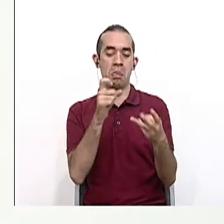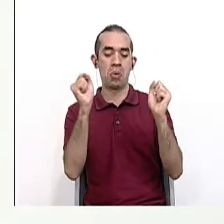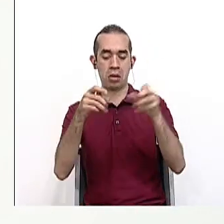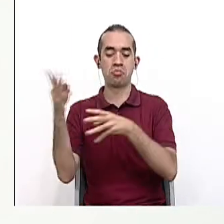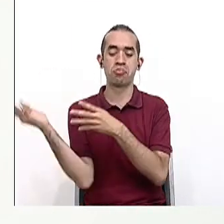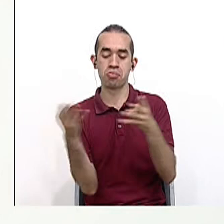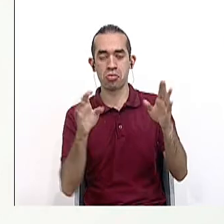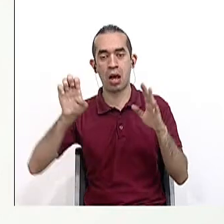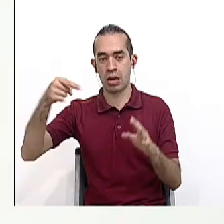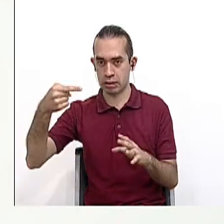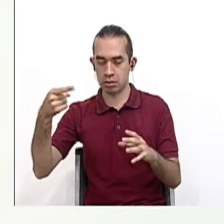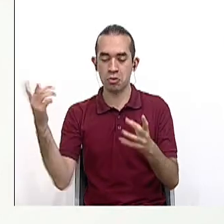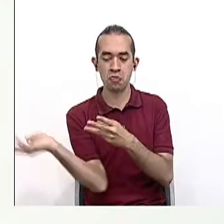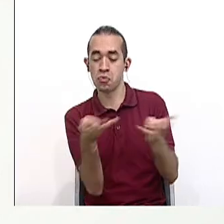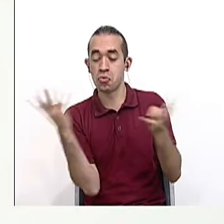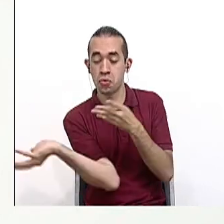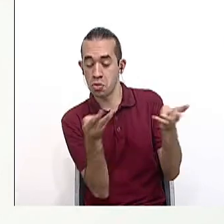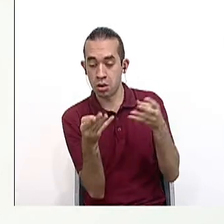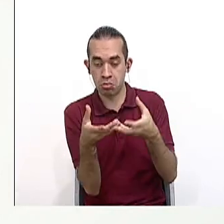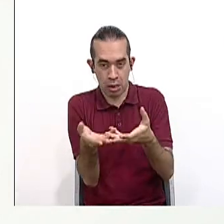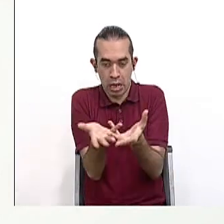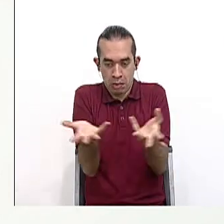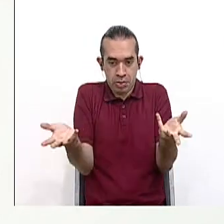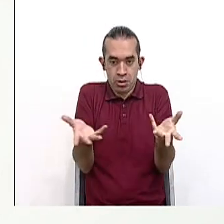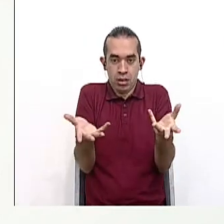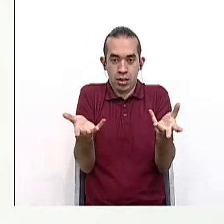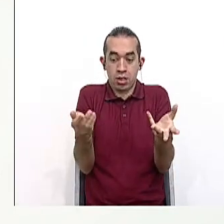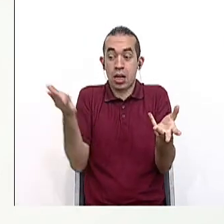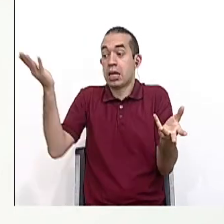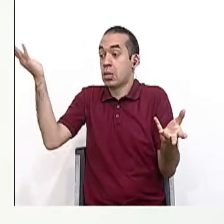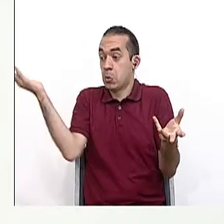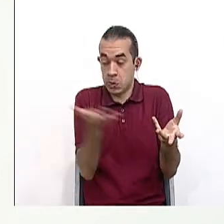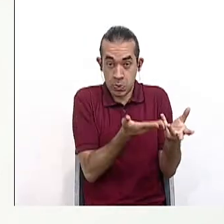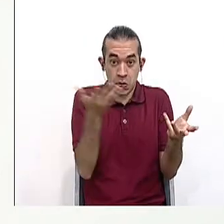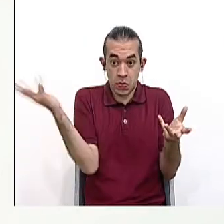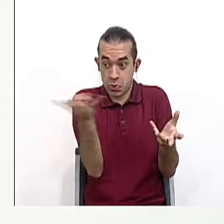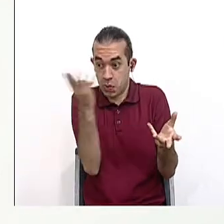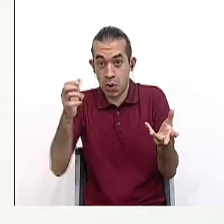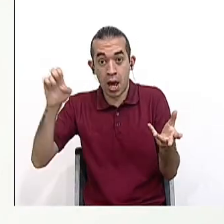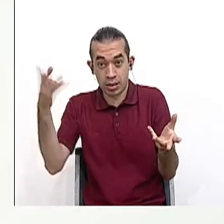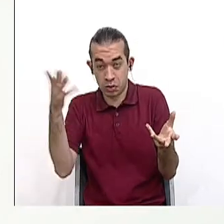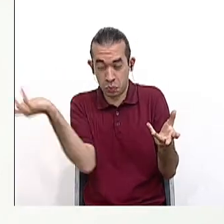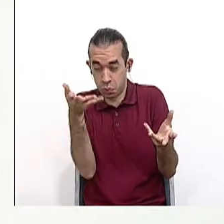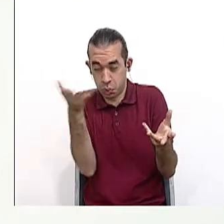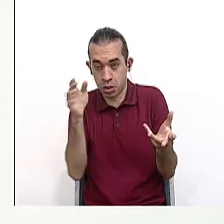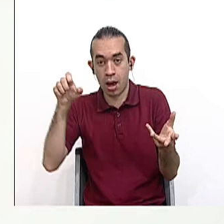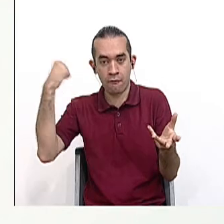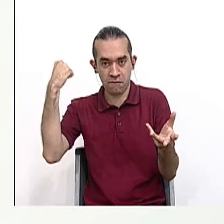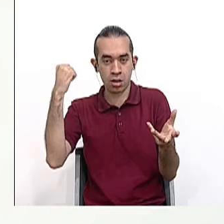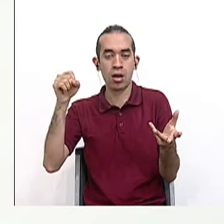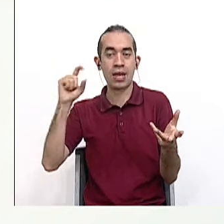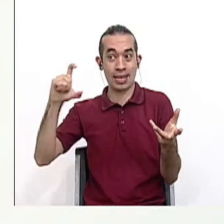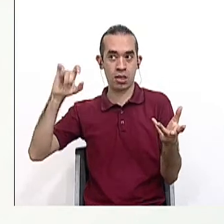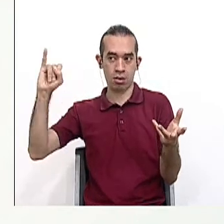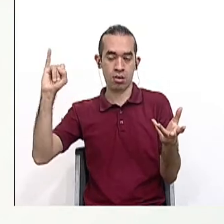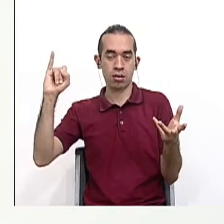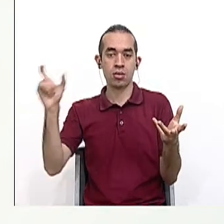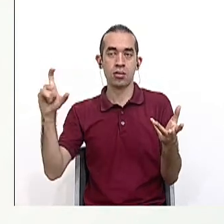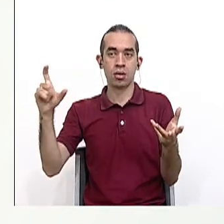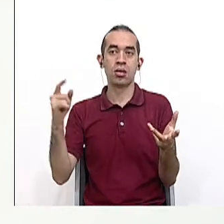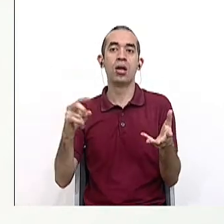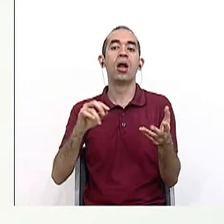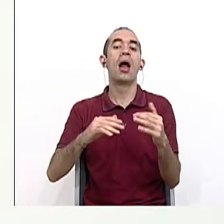mayúscula a través de un conductor dado es directamente proporcional a la diferencia